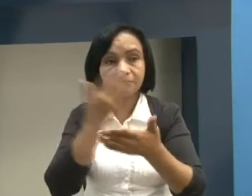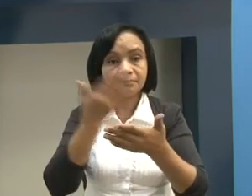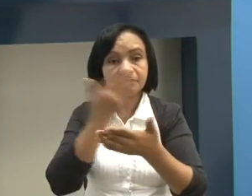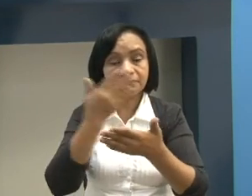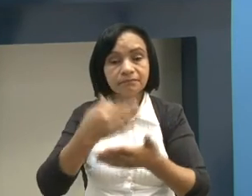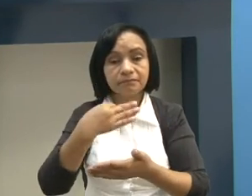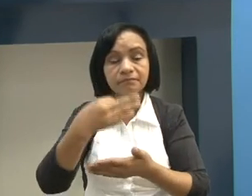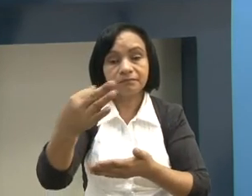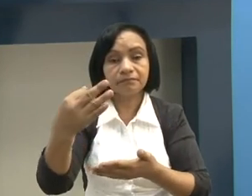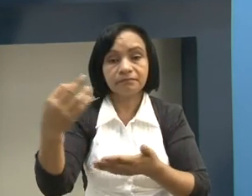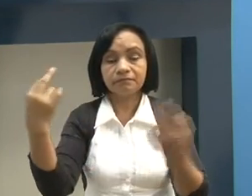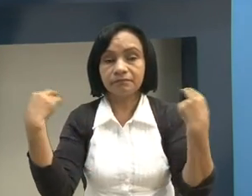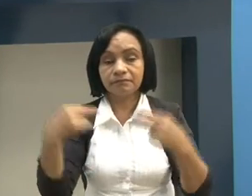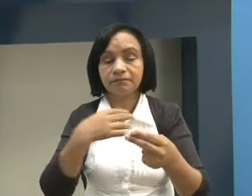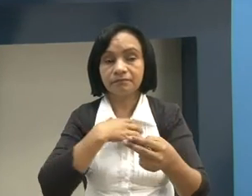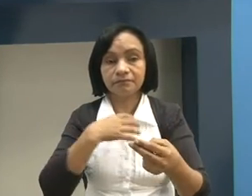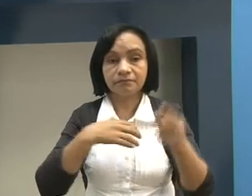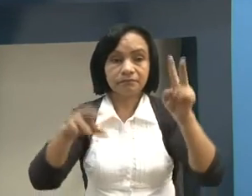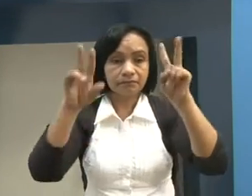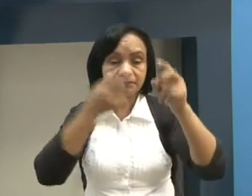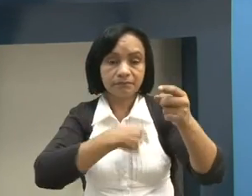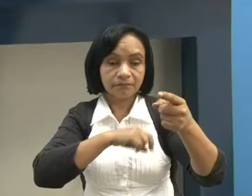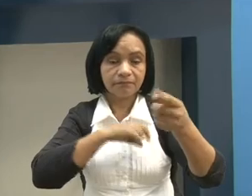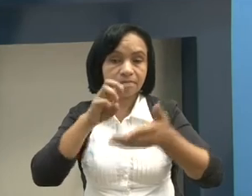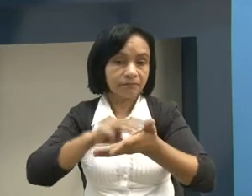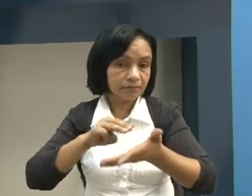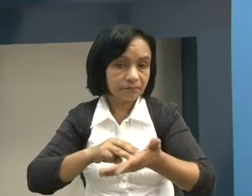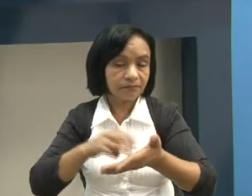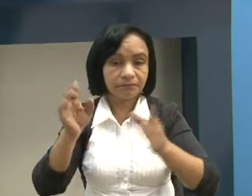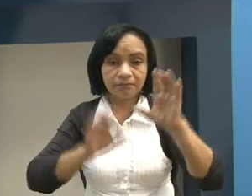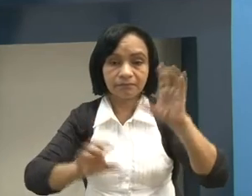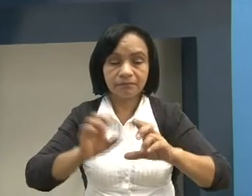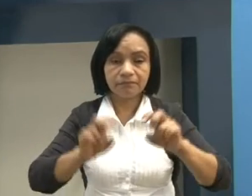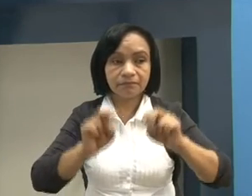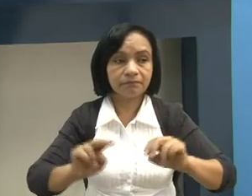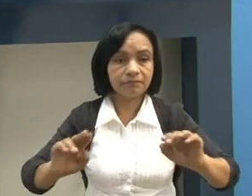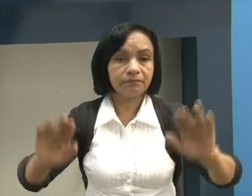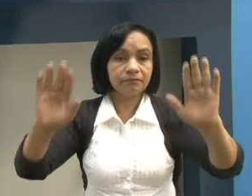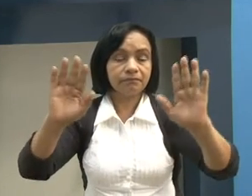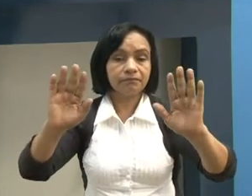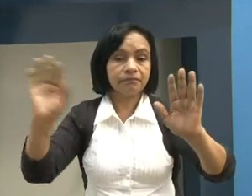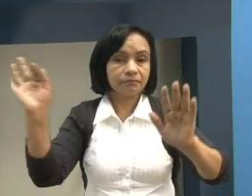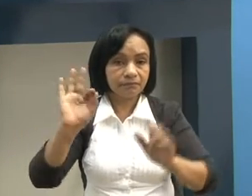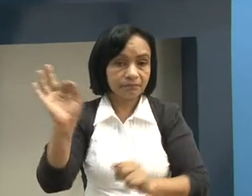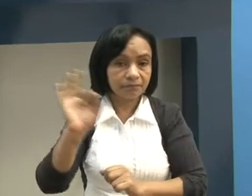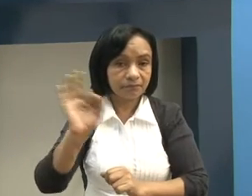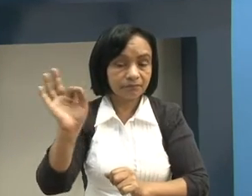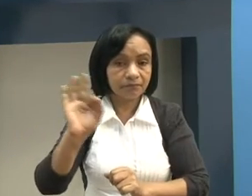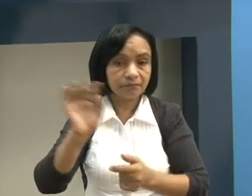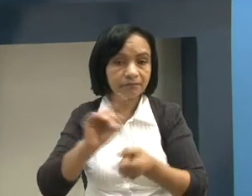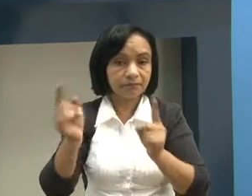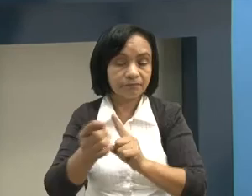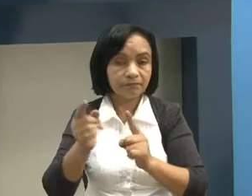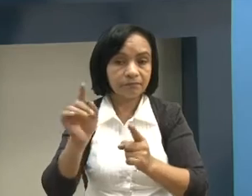profesores de educación media en su materia, si era español, si era matemática, ciencias naturales, de tal forma que